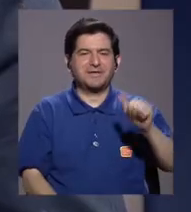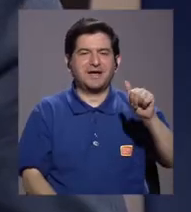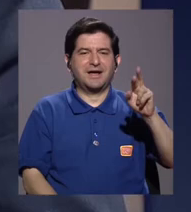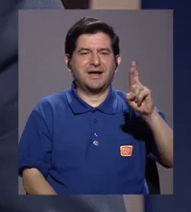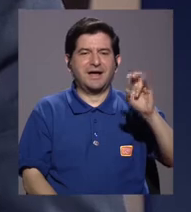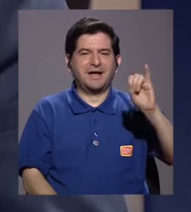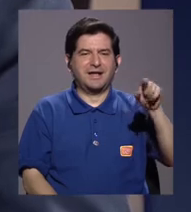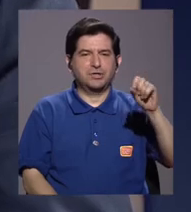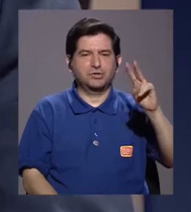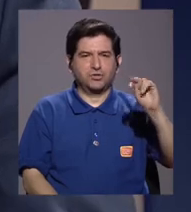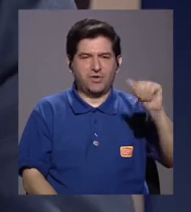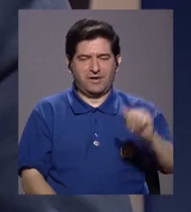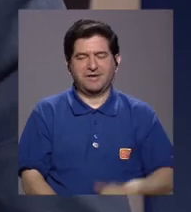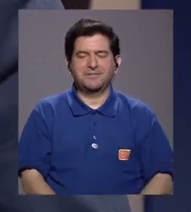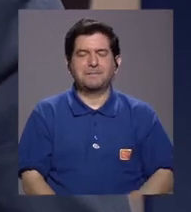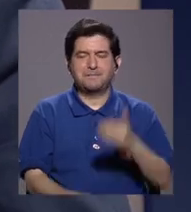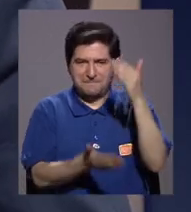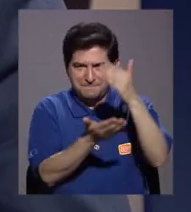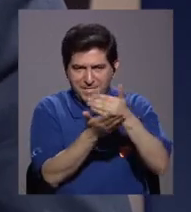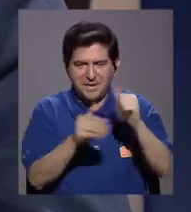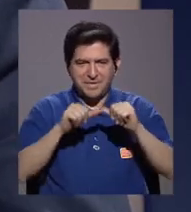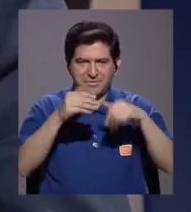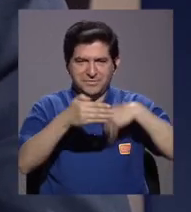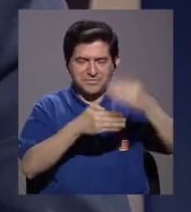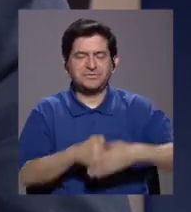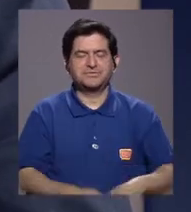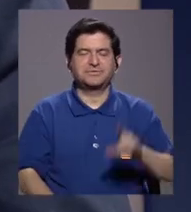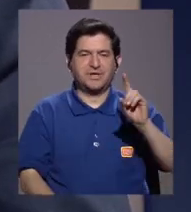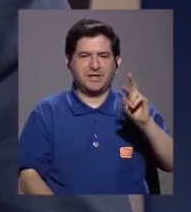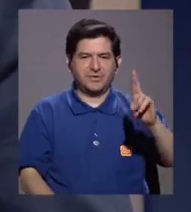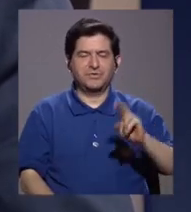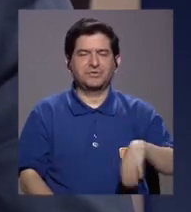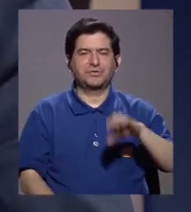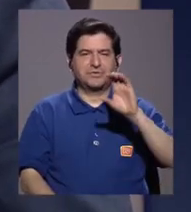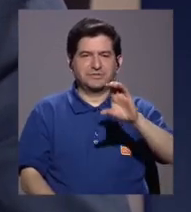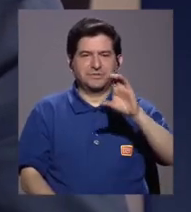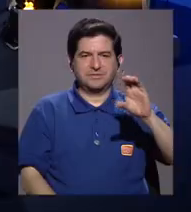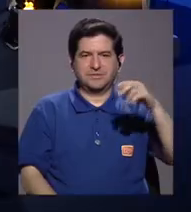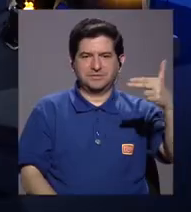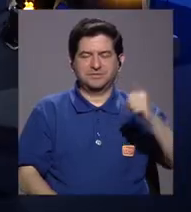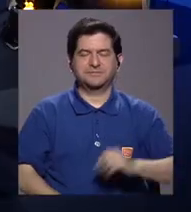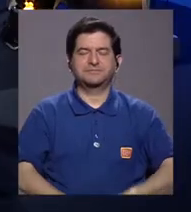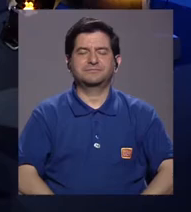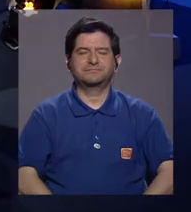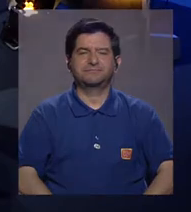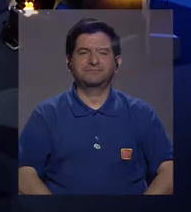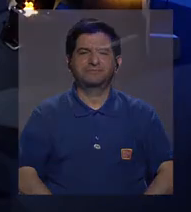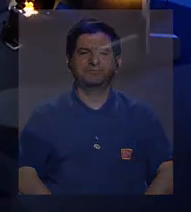excelente bueno vamos a una pausa y regresamos con el doctor castillo chao